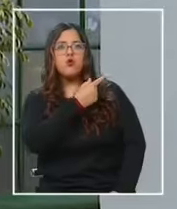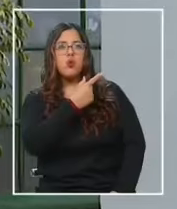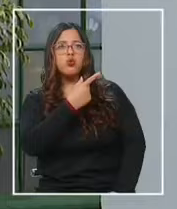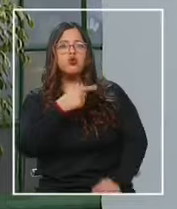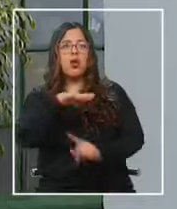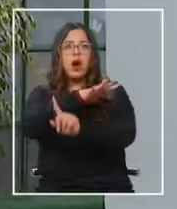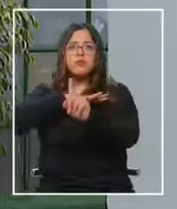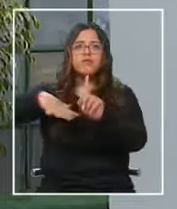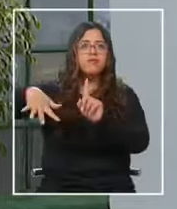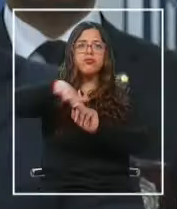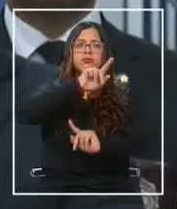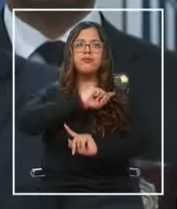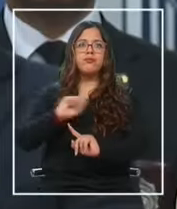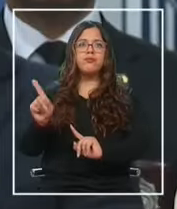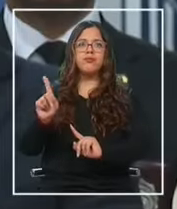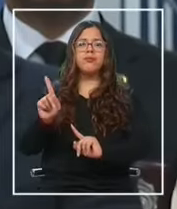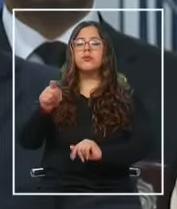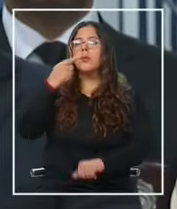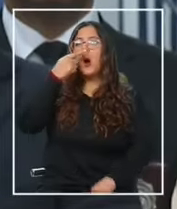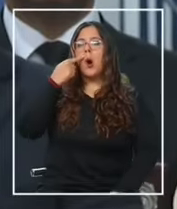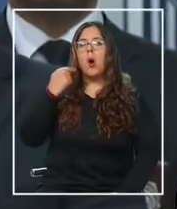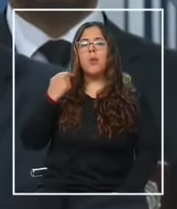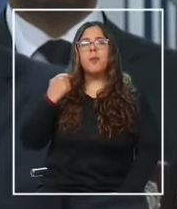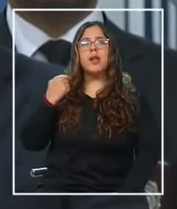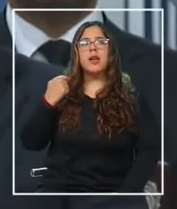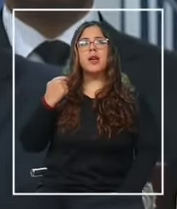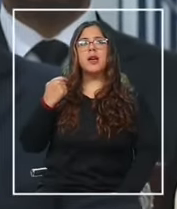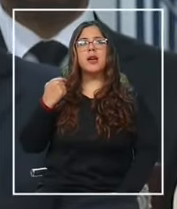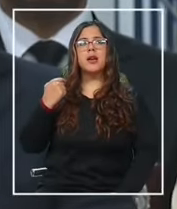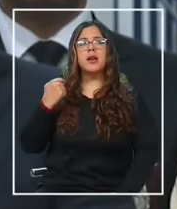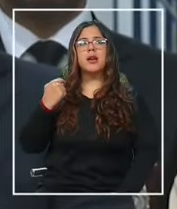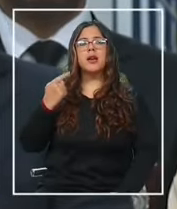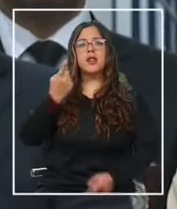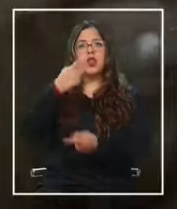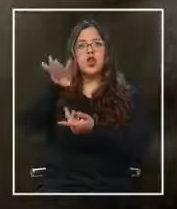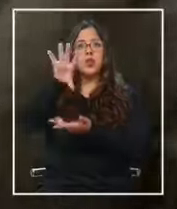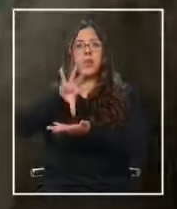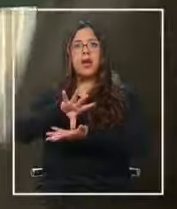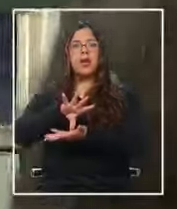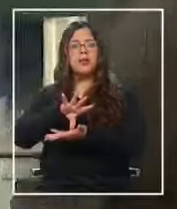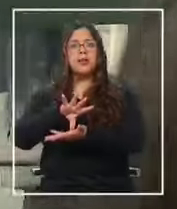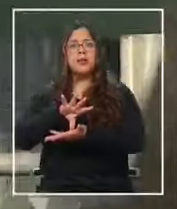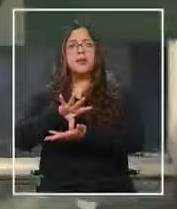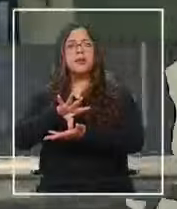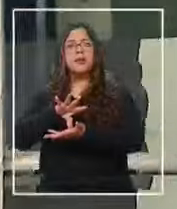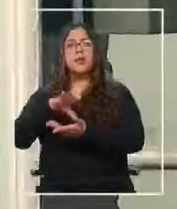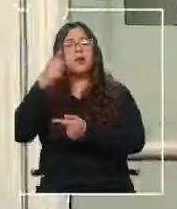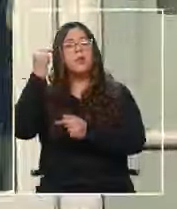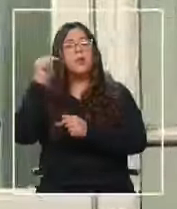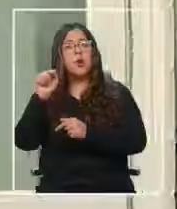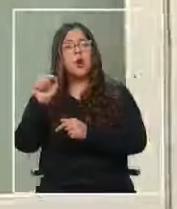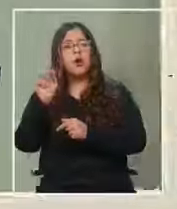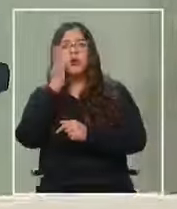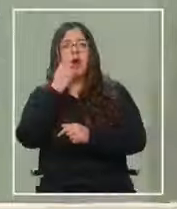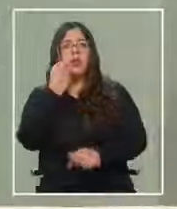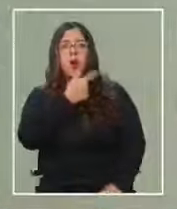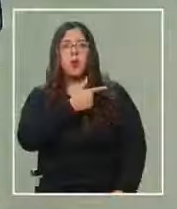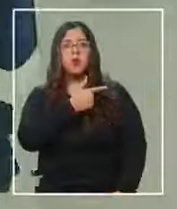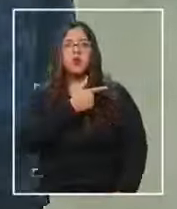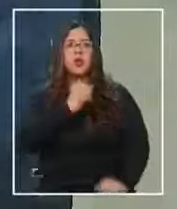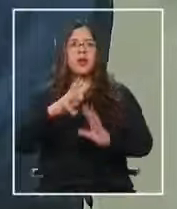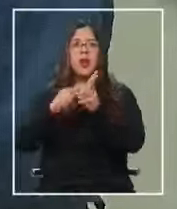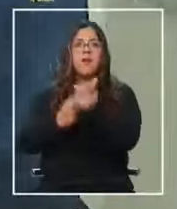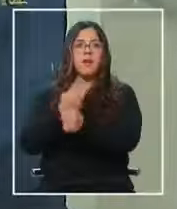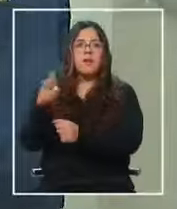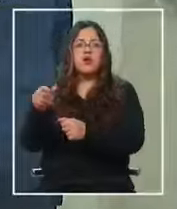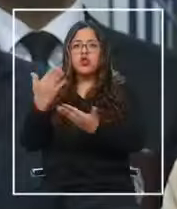de su entorno cercano. Es un varón de nacionalidad extranjera. Todavía no ha sido hecha una denuncia por parte de la